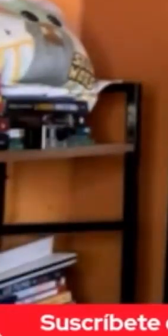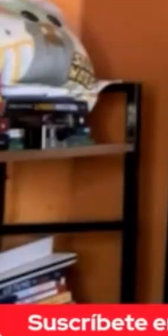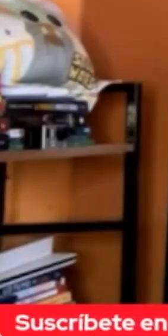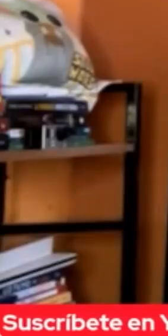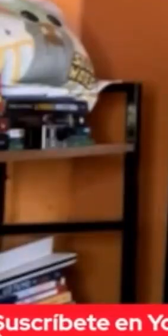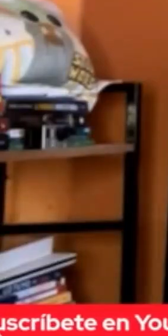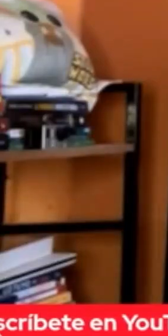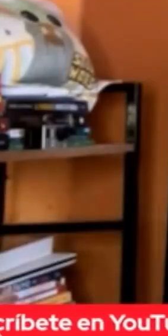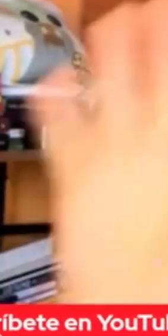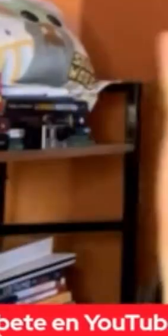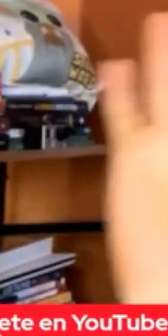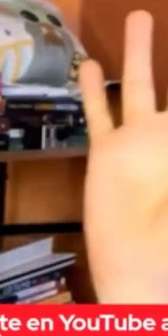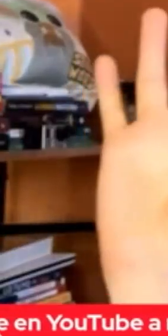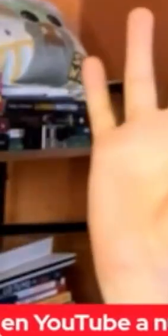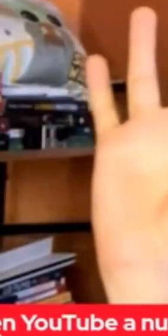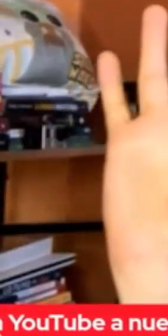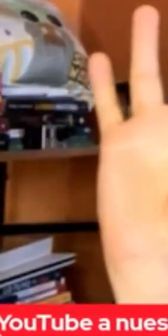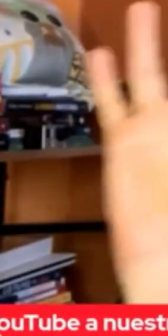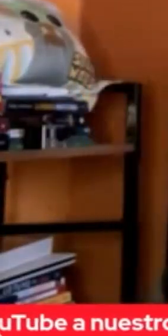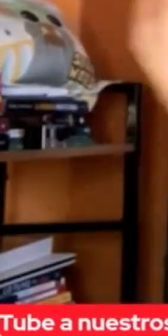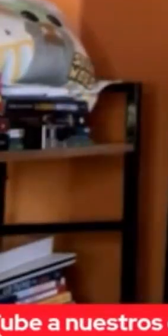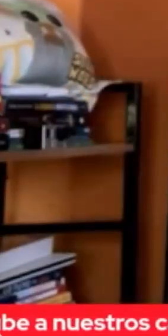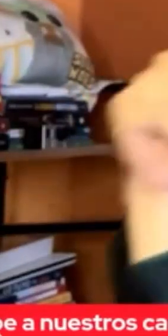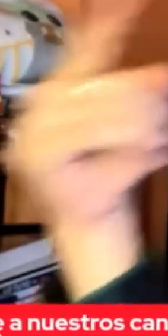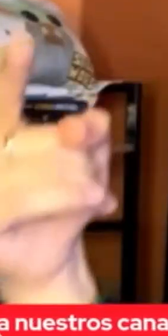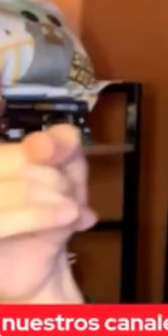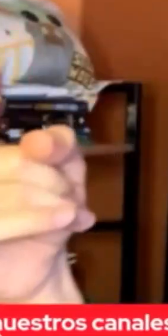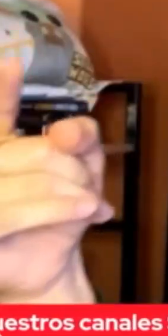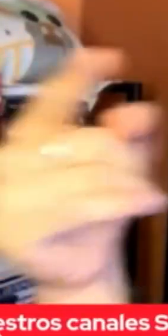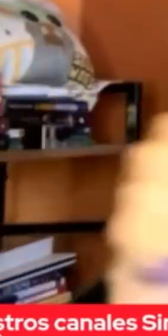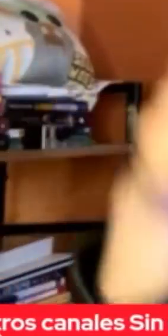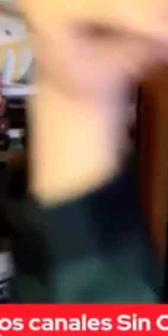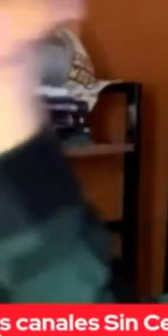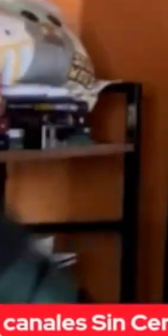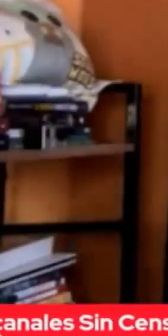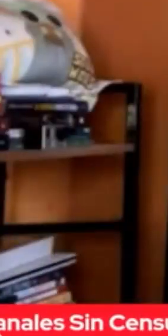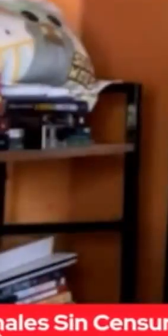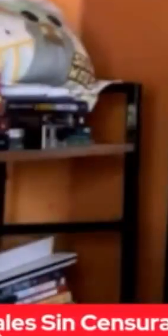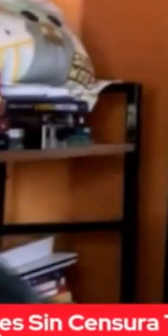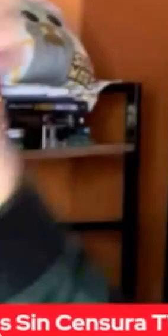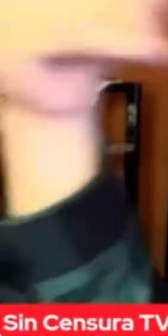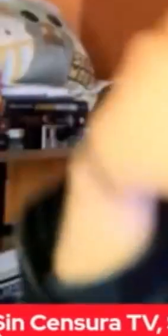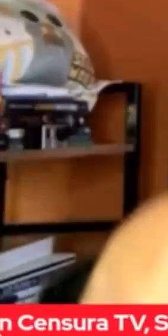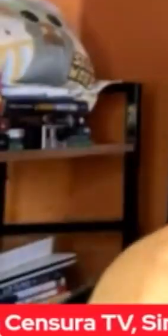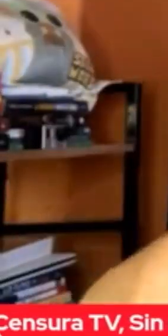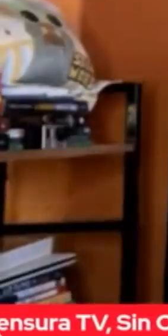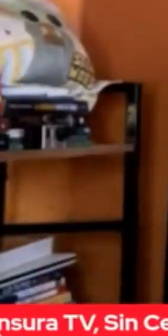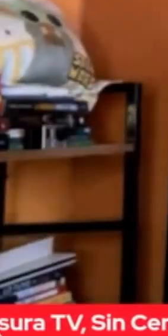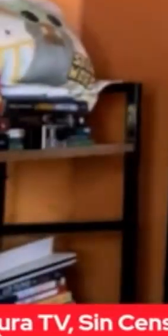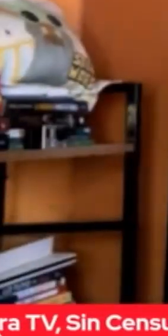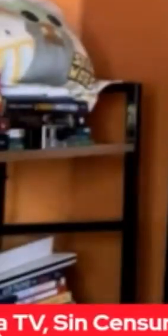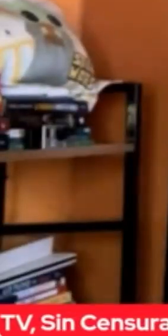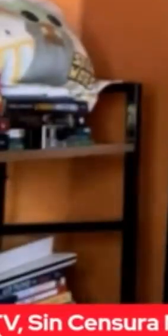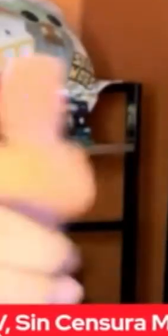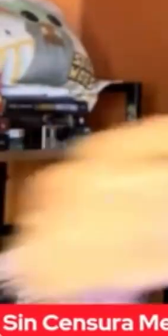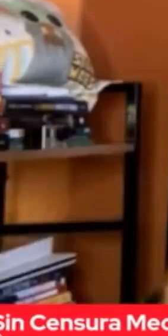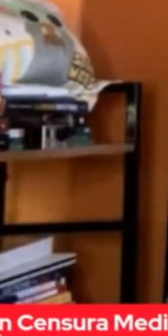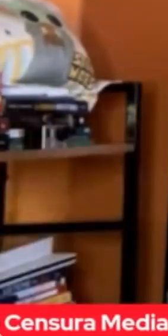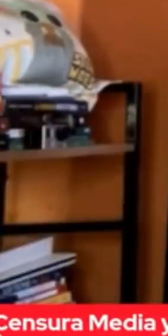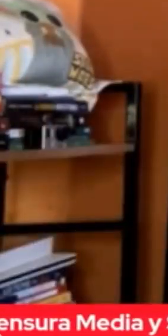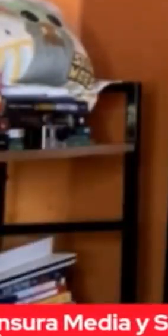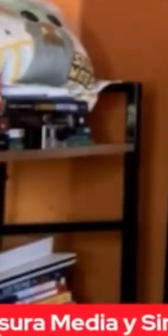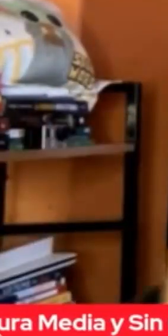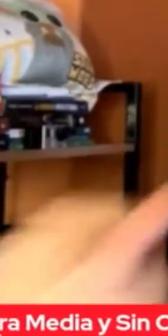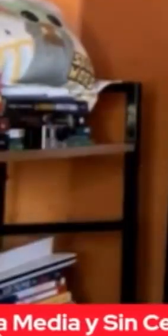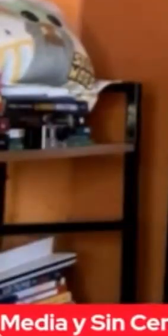suspenderlo provisionalmente. O sea, tendremos que saber si la suspensión que se le hace a esta persona que es